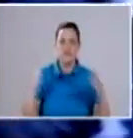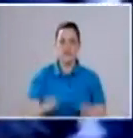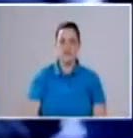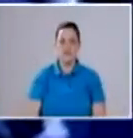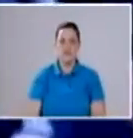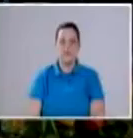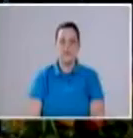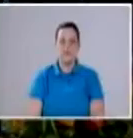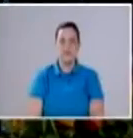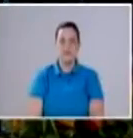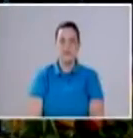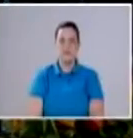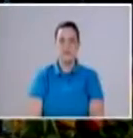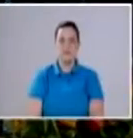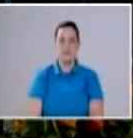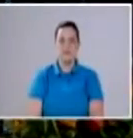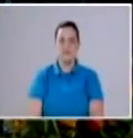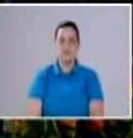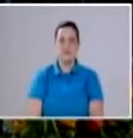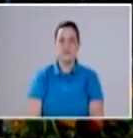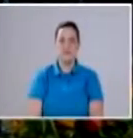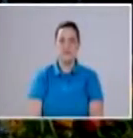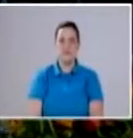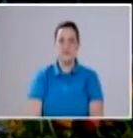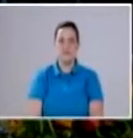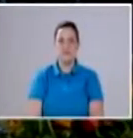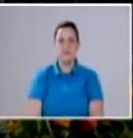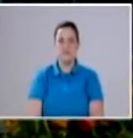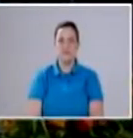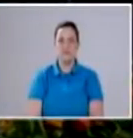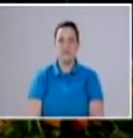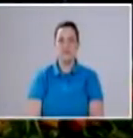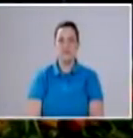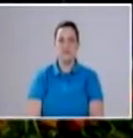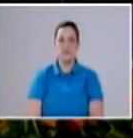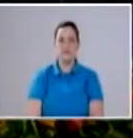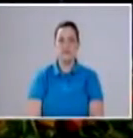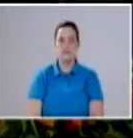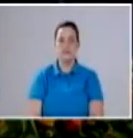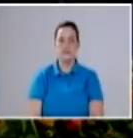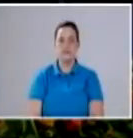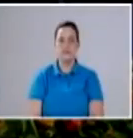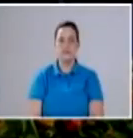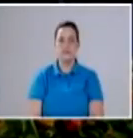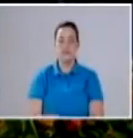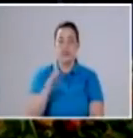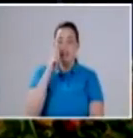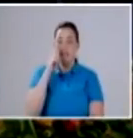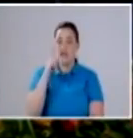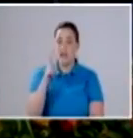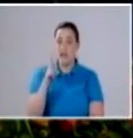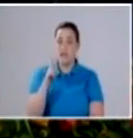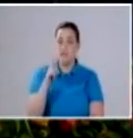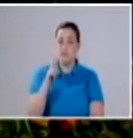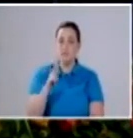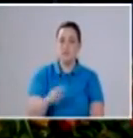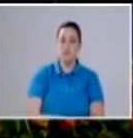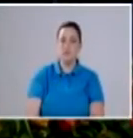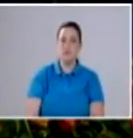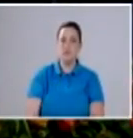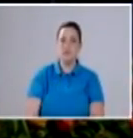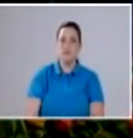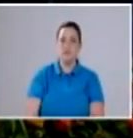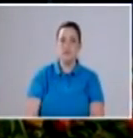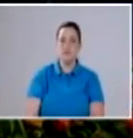en este orden de ideas debemos de revisar lo que él leyó, pero que lo escribió